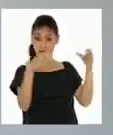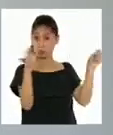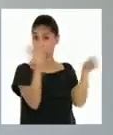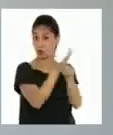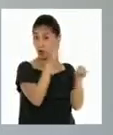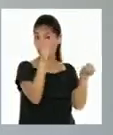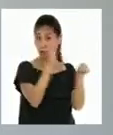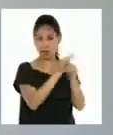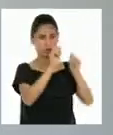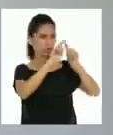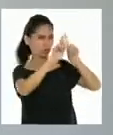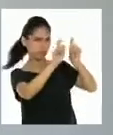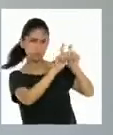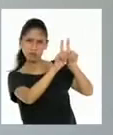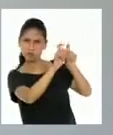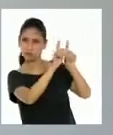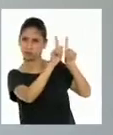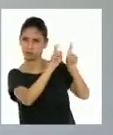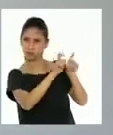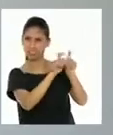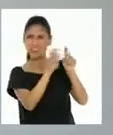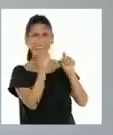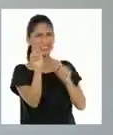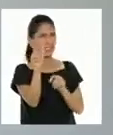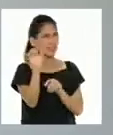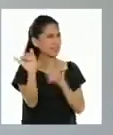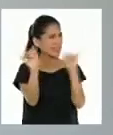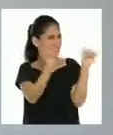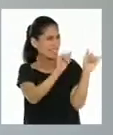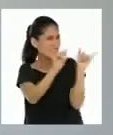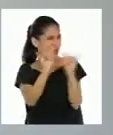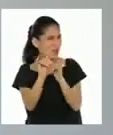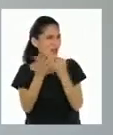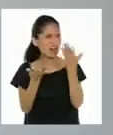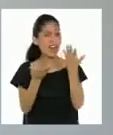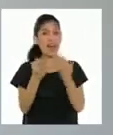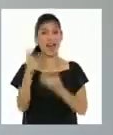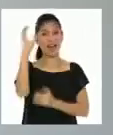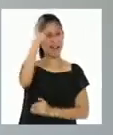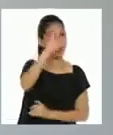población. Esto es parecido a lo que llamamos un